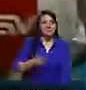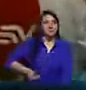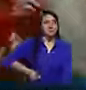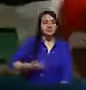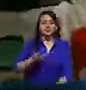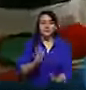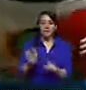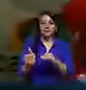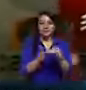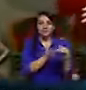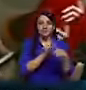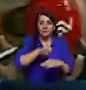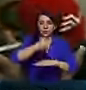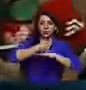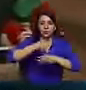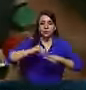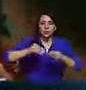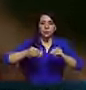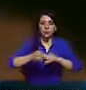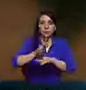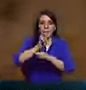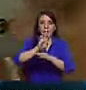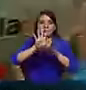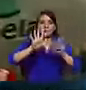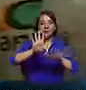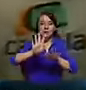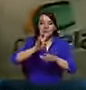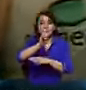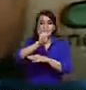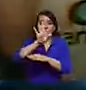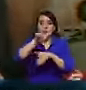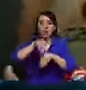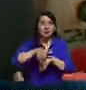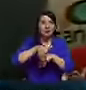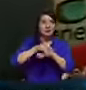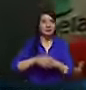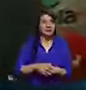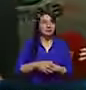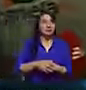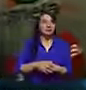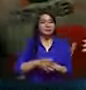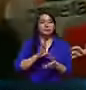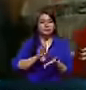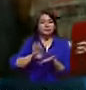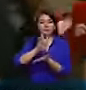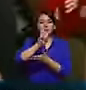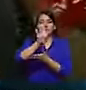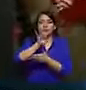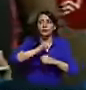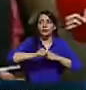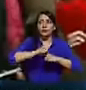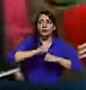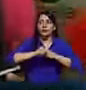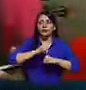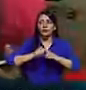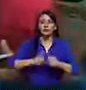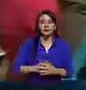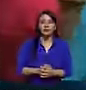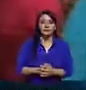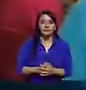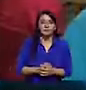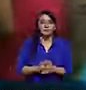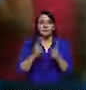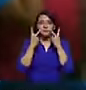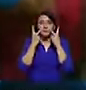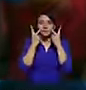junta número 25 de aquí, del recinto electoral del Colegio 24 de Mayo. Como ustedes han podido observar, ha sido